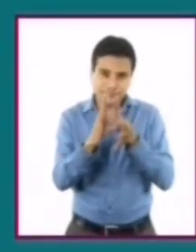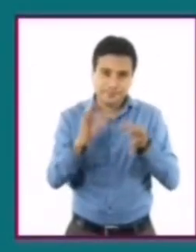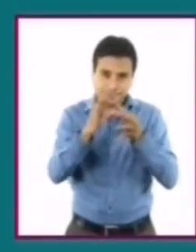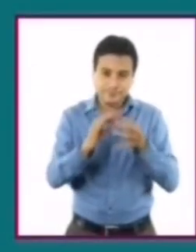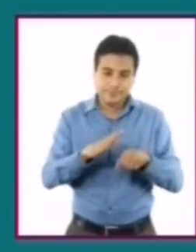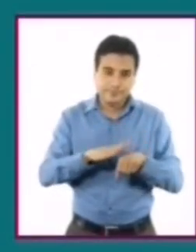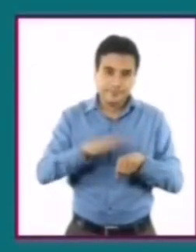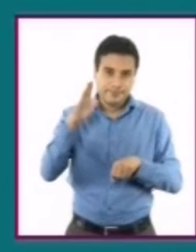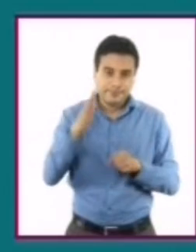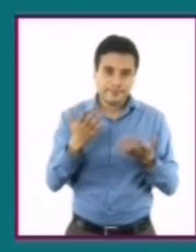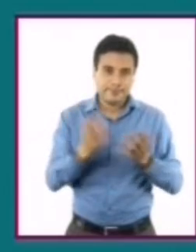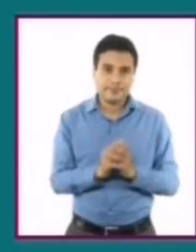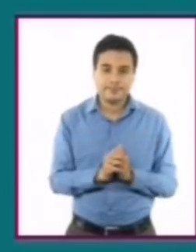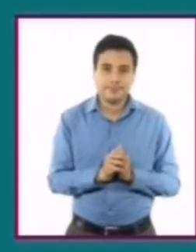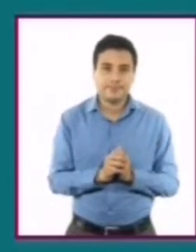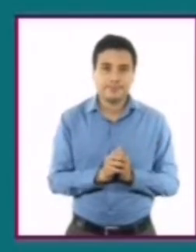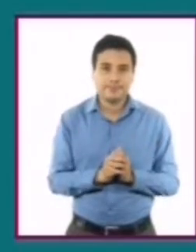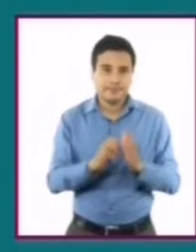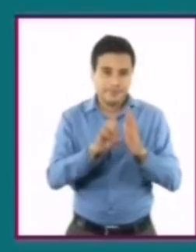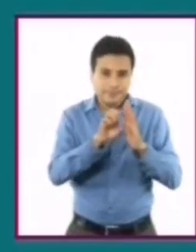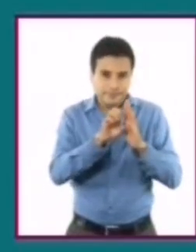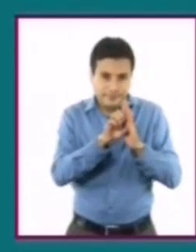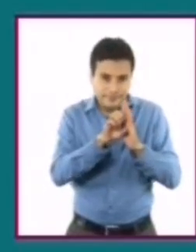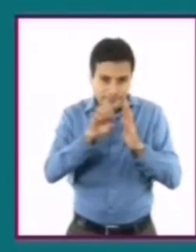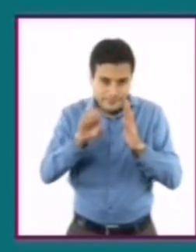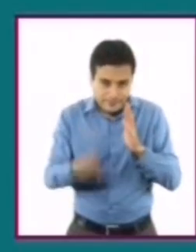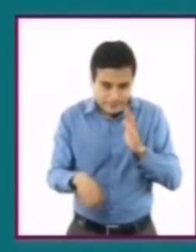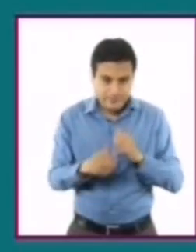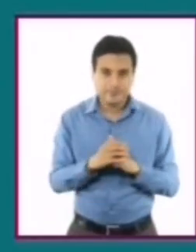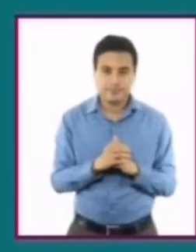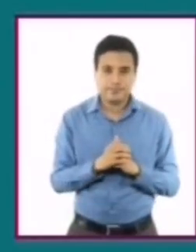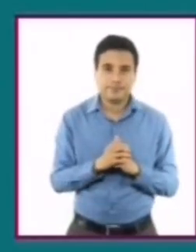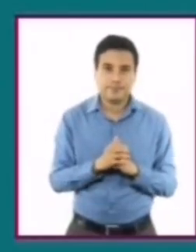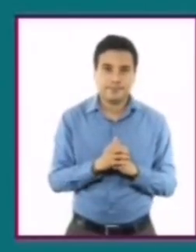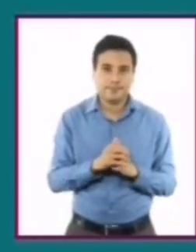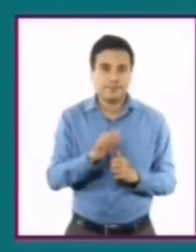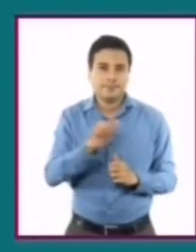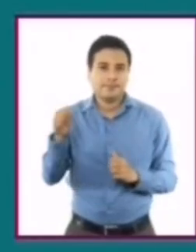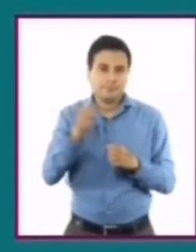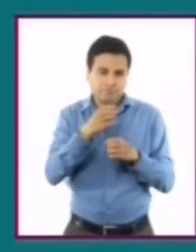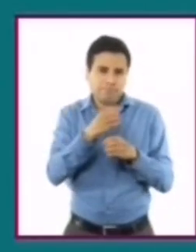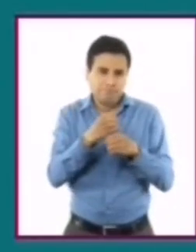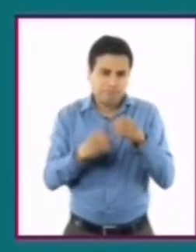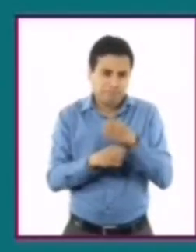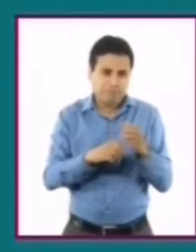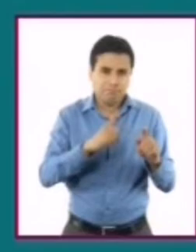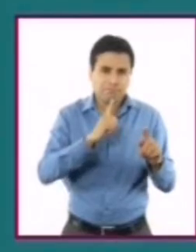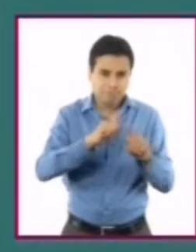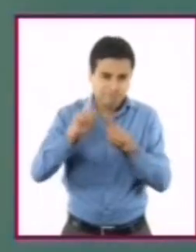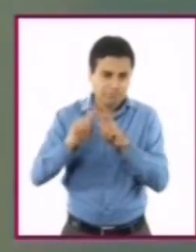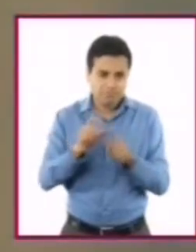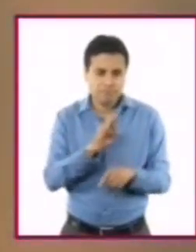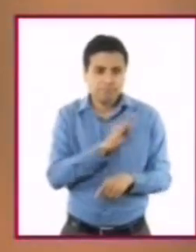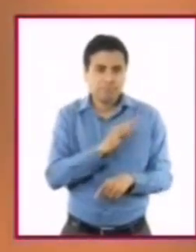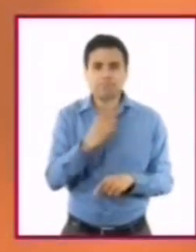sigue aplicando en los escenarios alejados de las velocidades cercanas a las de la luz.